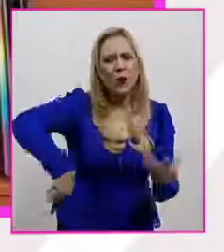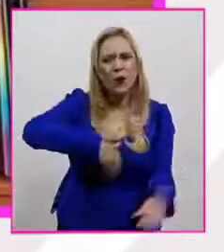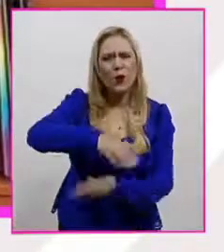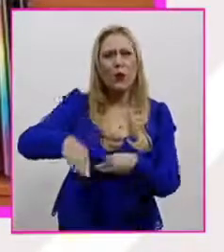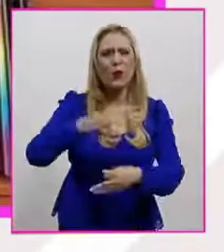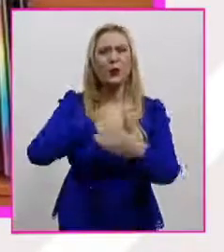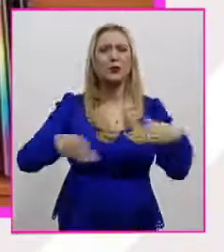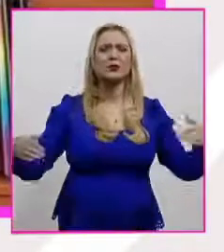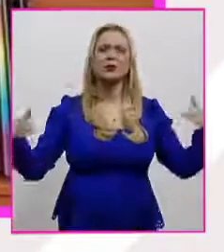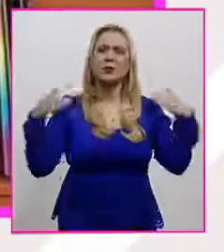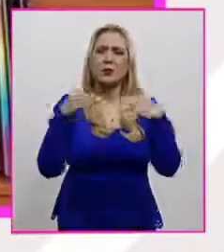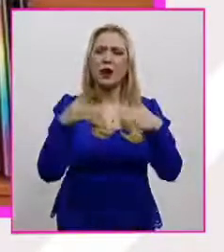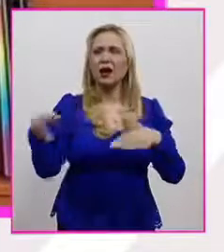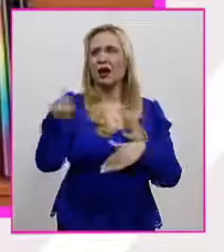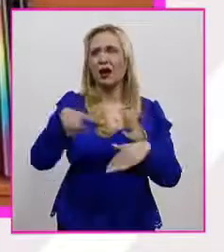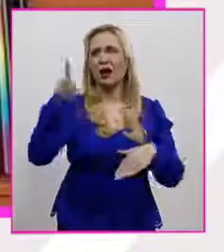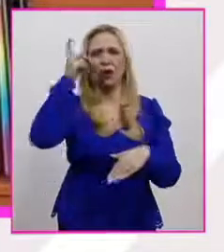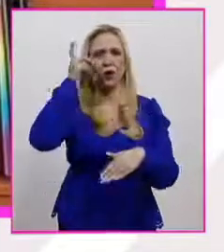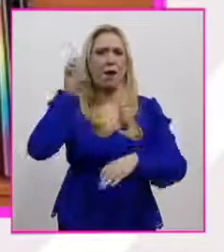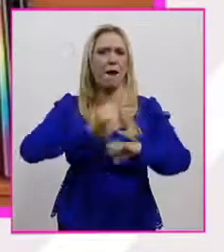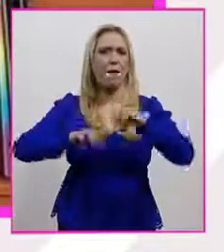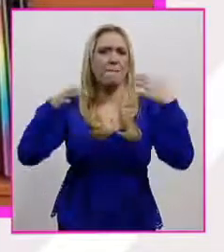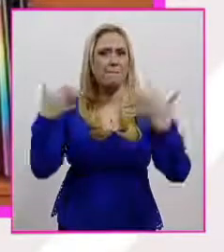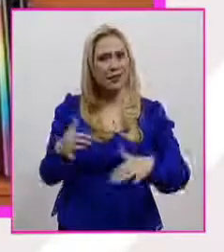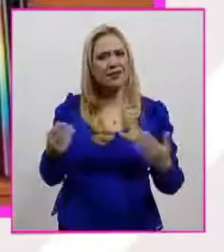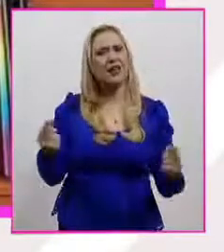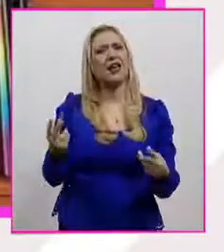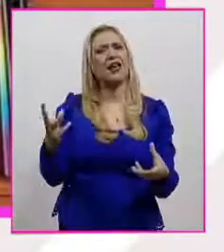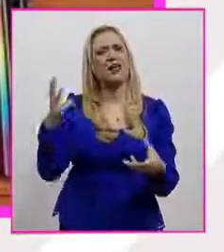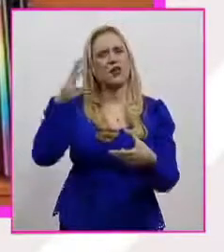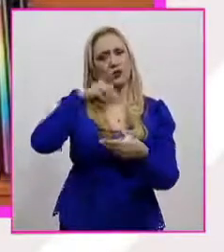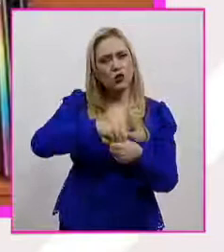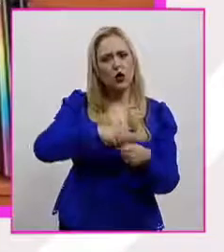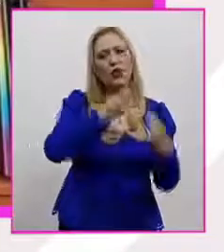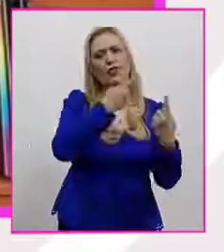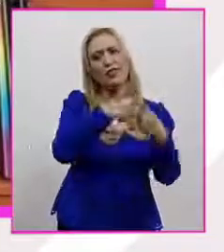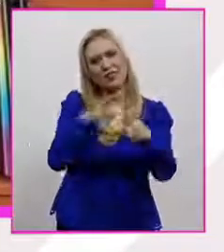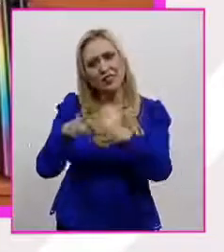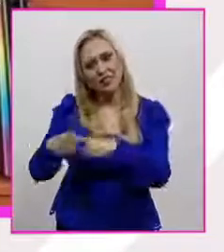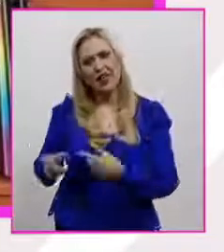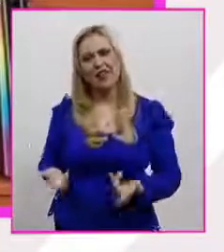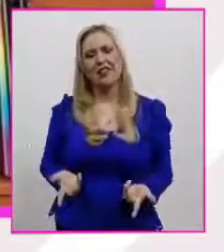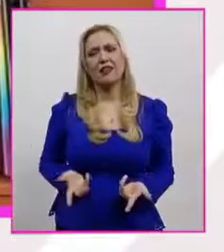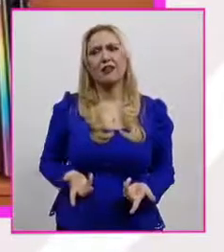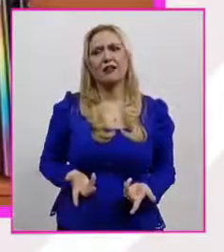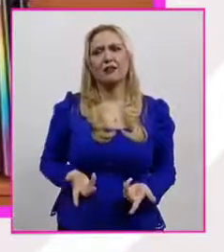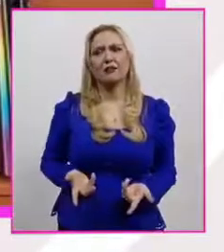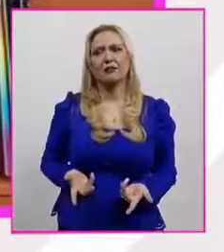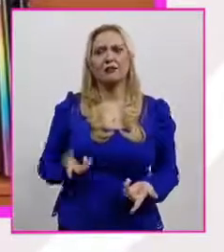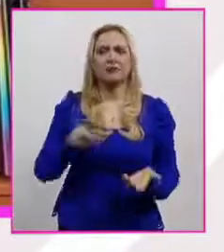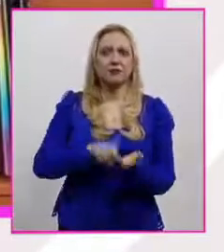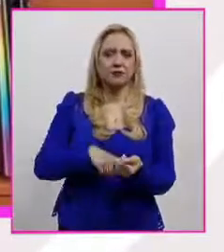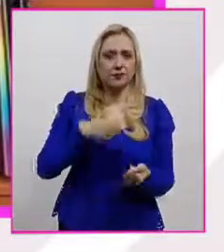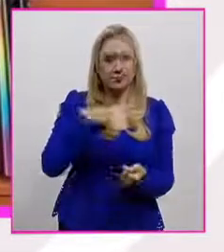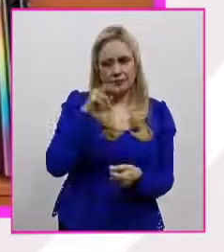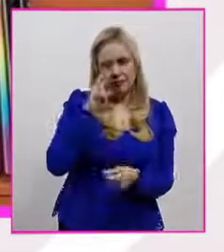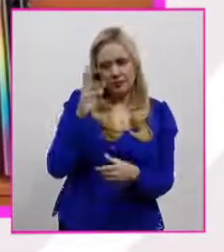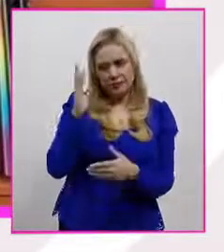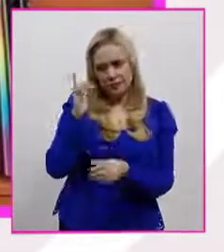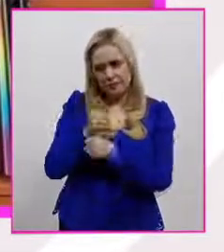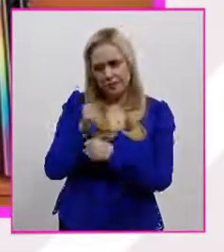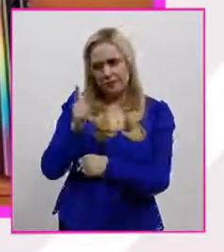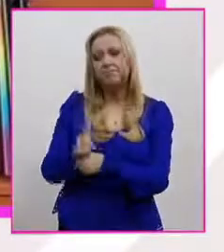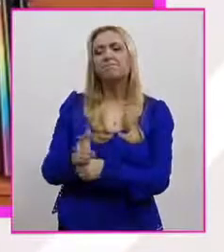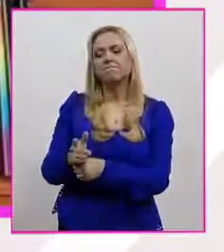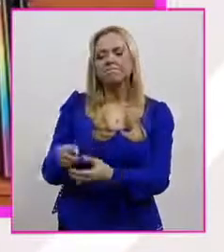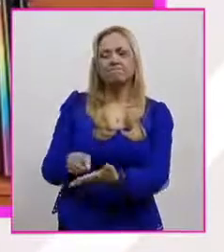empresarial particularmente, el tener políticas de inclusión y de diversidad. Pero sí tenemos un estudio que nos